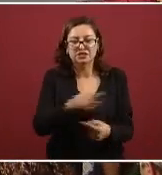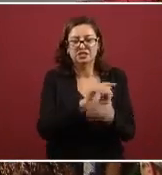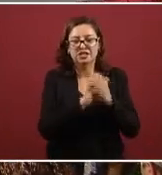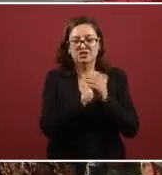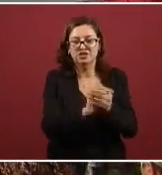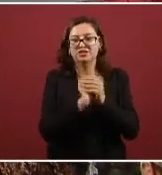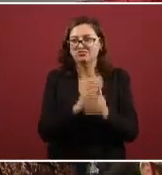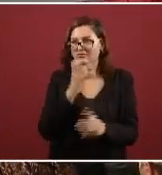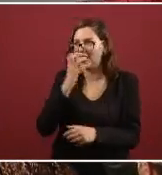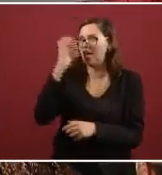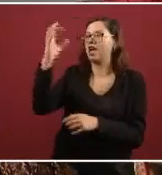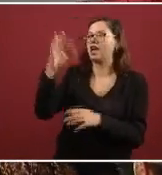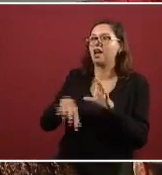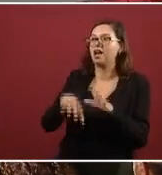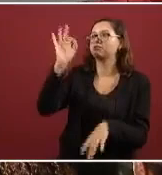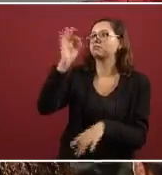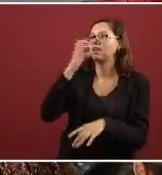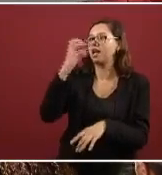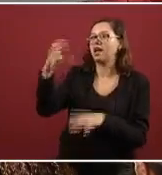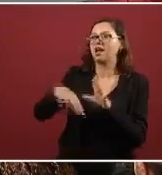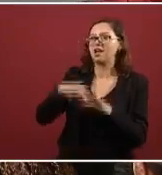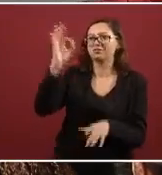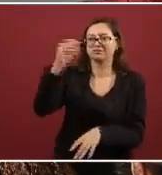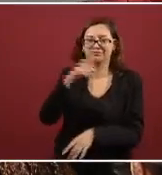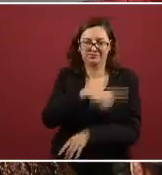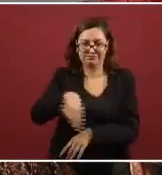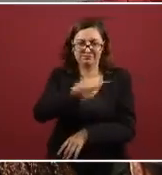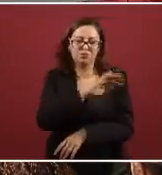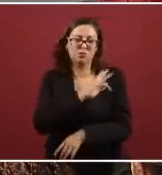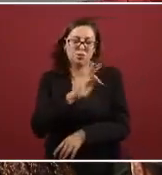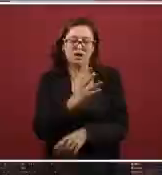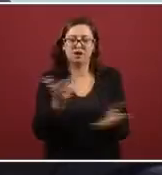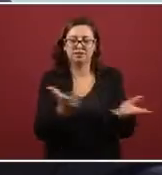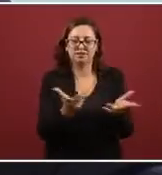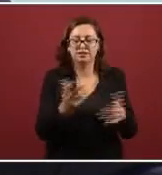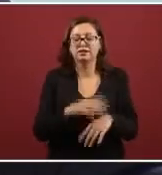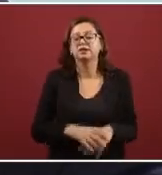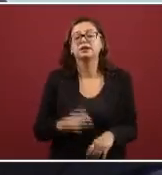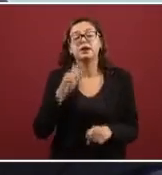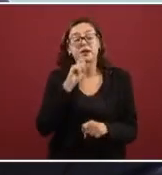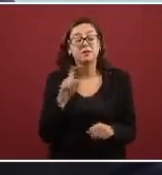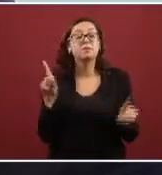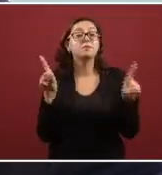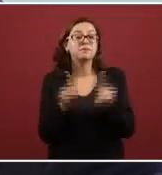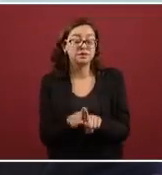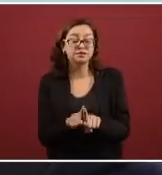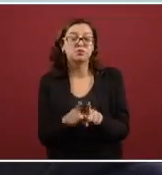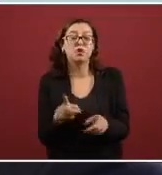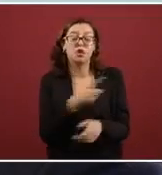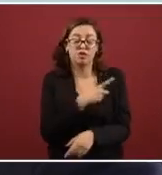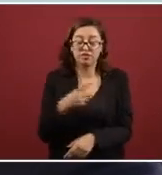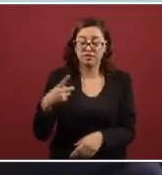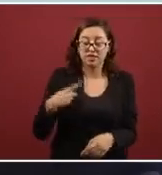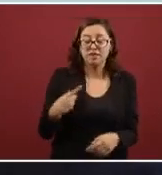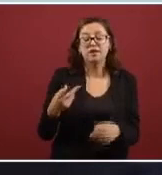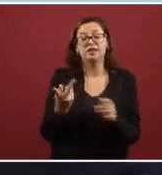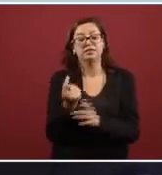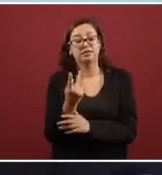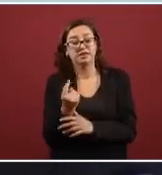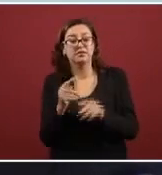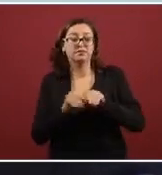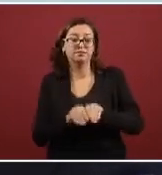Otro elemento novedoso de esta conmemoración tendrá lugar con la transmisión de un programa de carácter histórico sobre los orígenes de